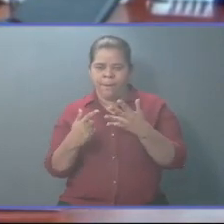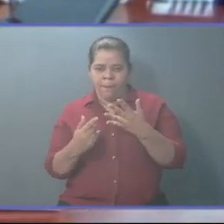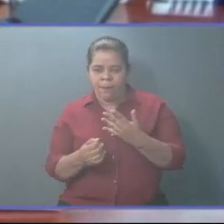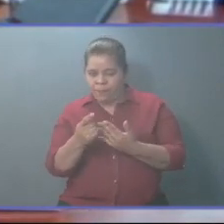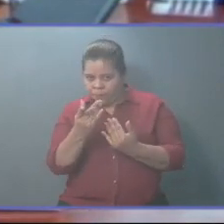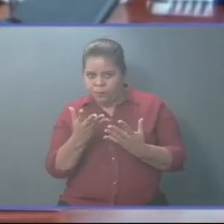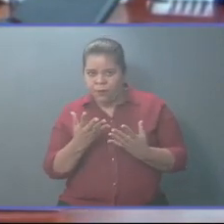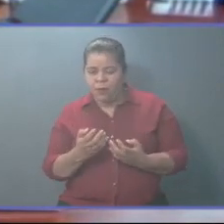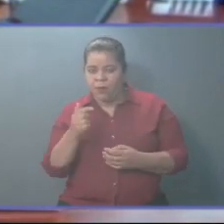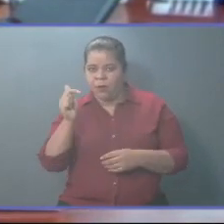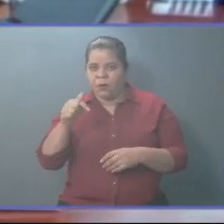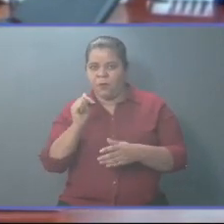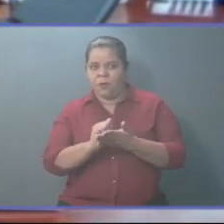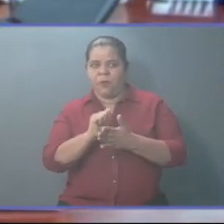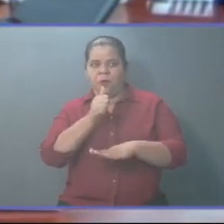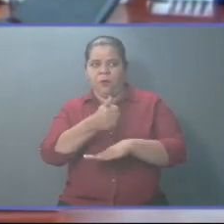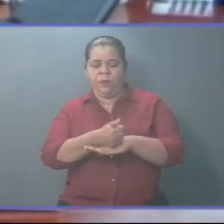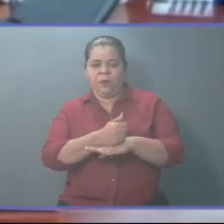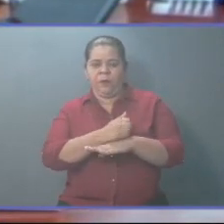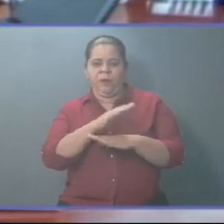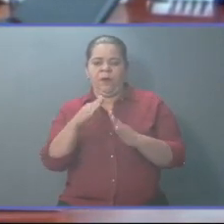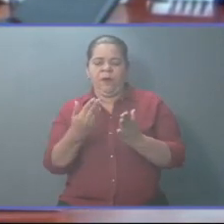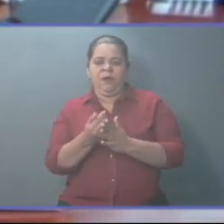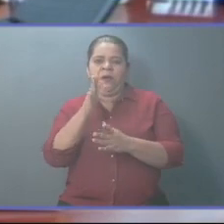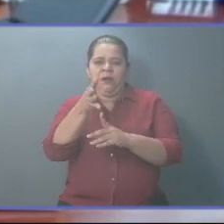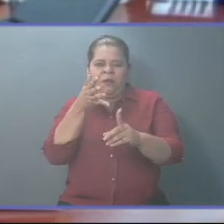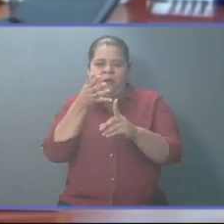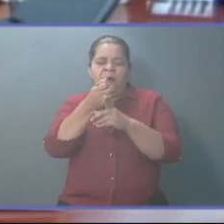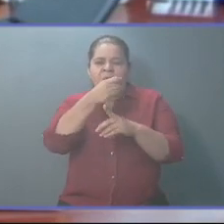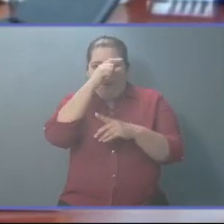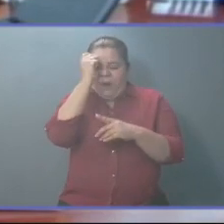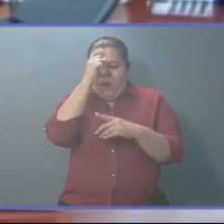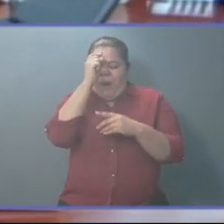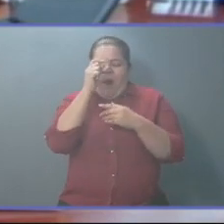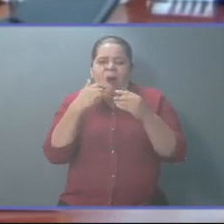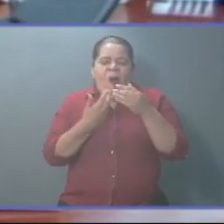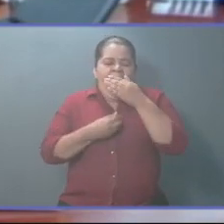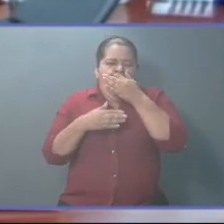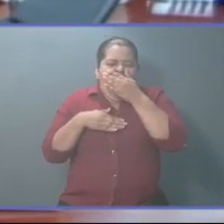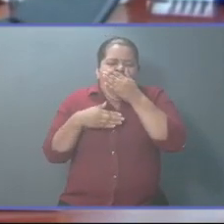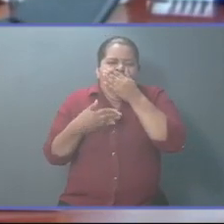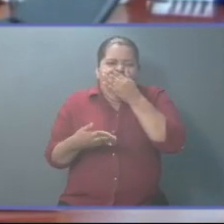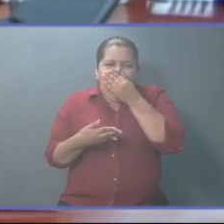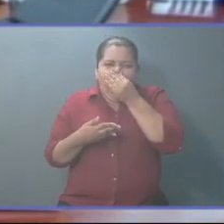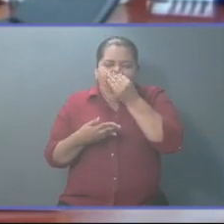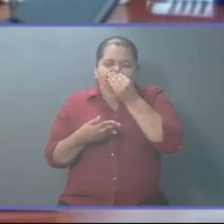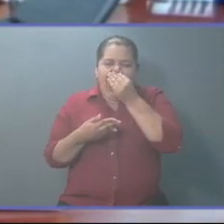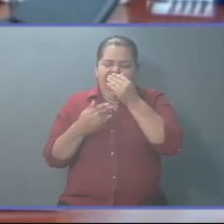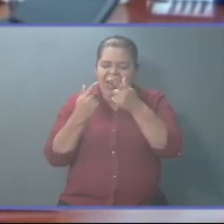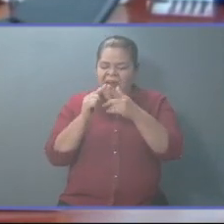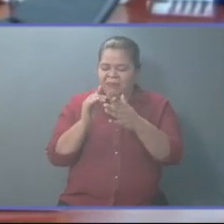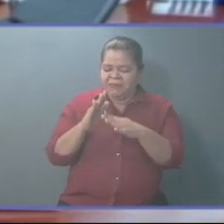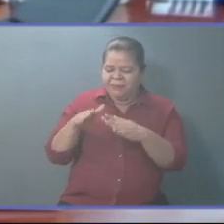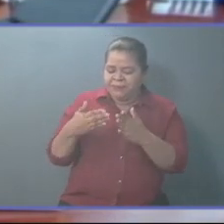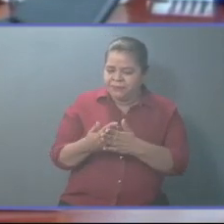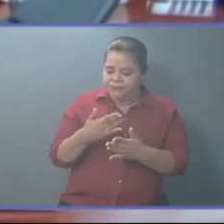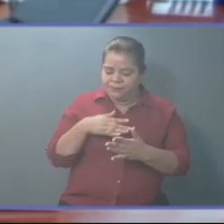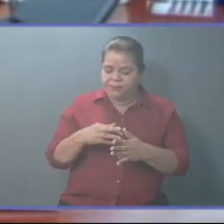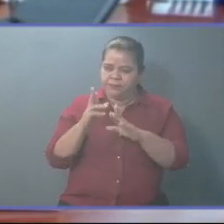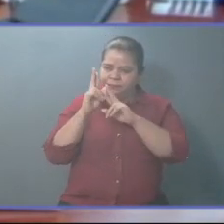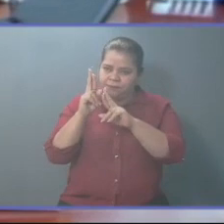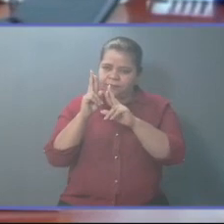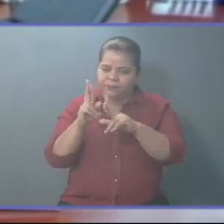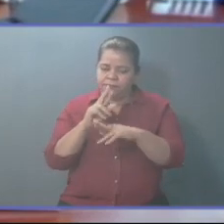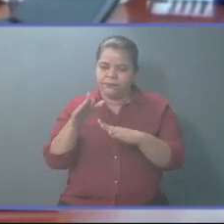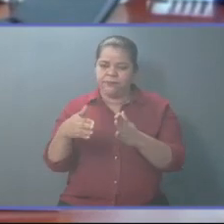hoy constituyen su objeto de trabajo, pues estamos a la orden y muy expectantes de